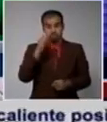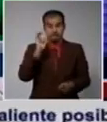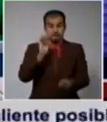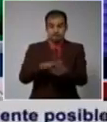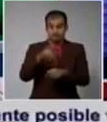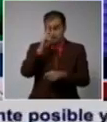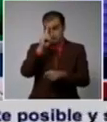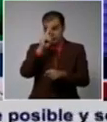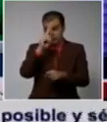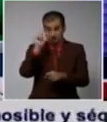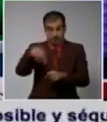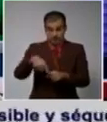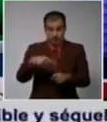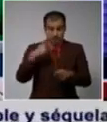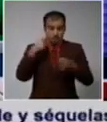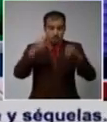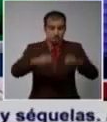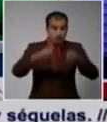hace una parada